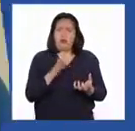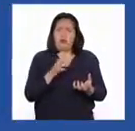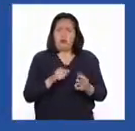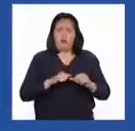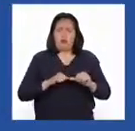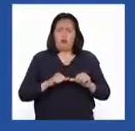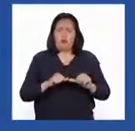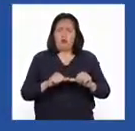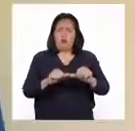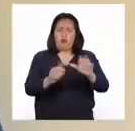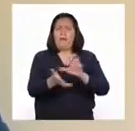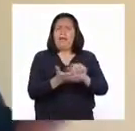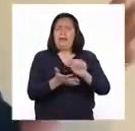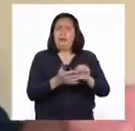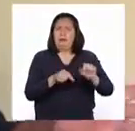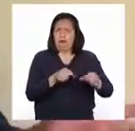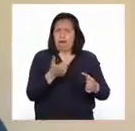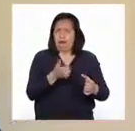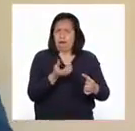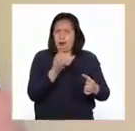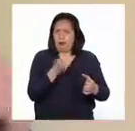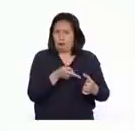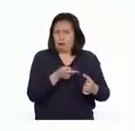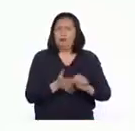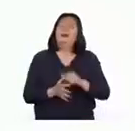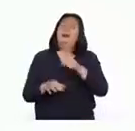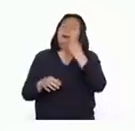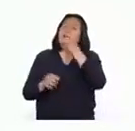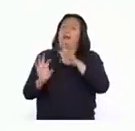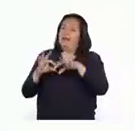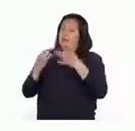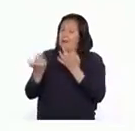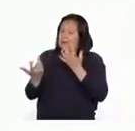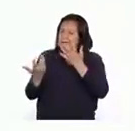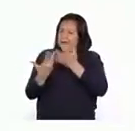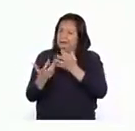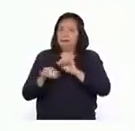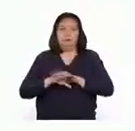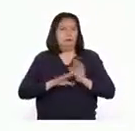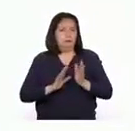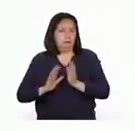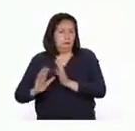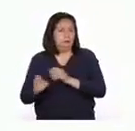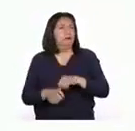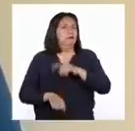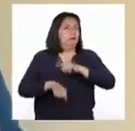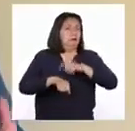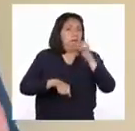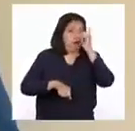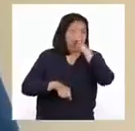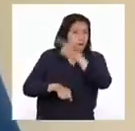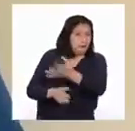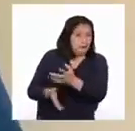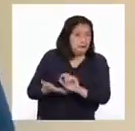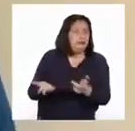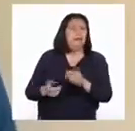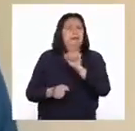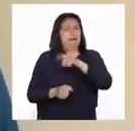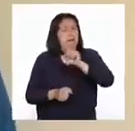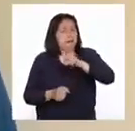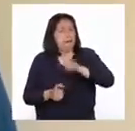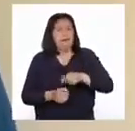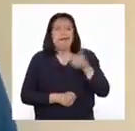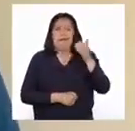muchos meses. Hemos visto cómo las familias se adaptan y se preparan frente a las adversidades. Esto requiere